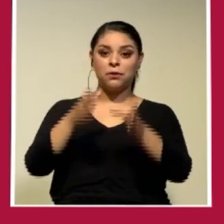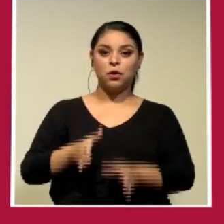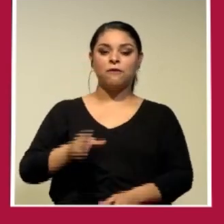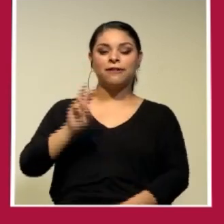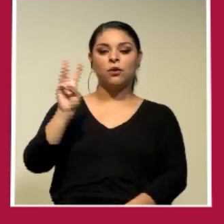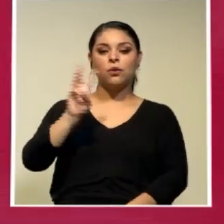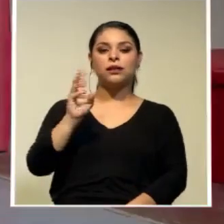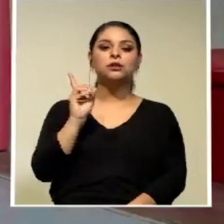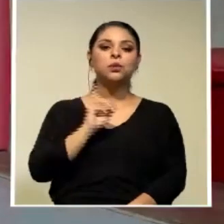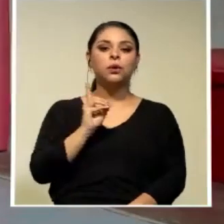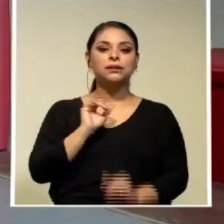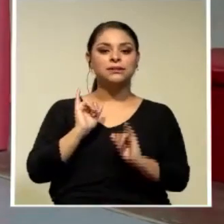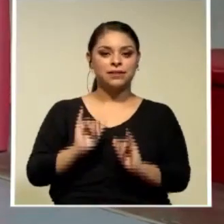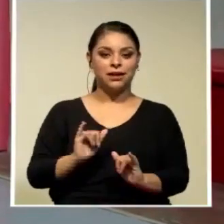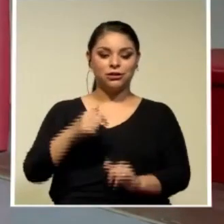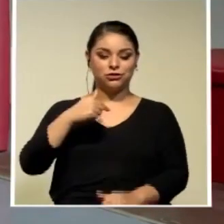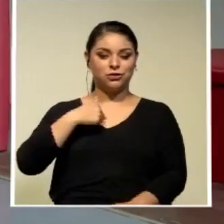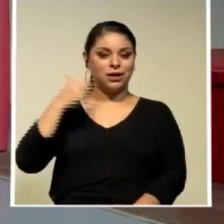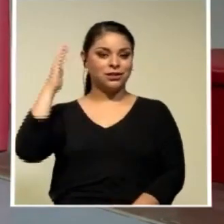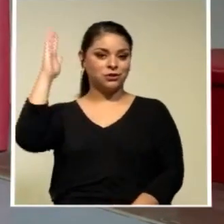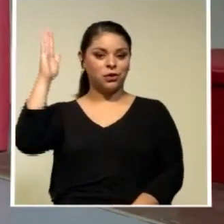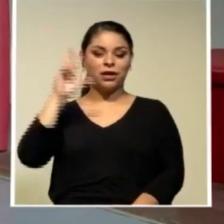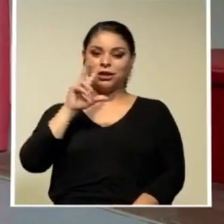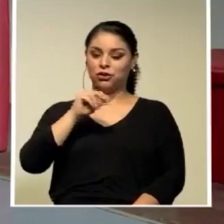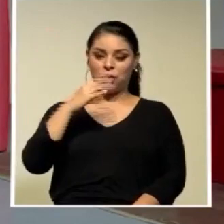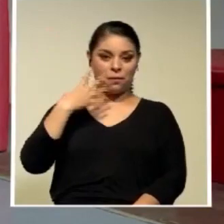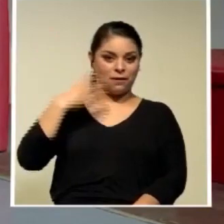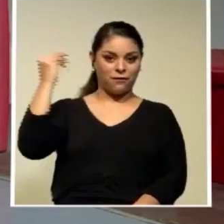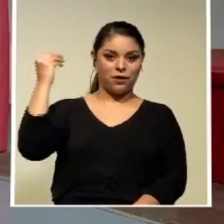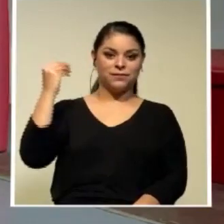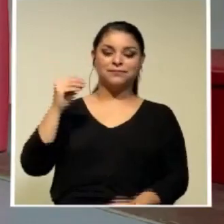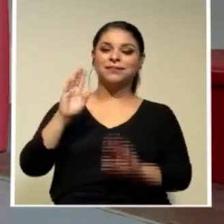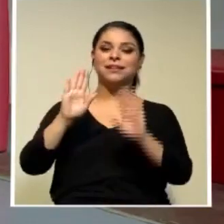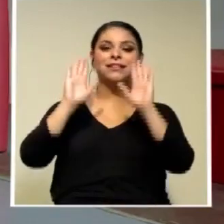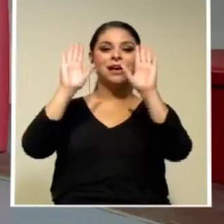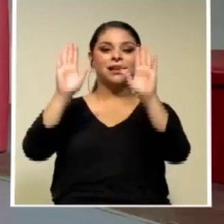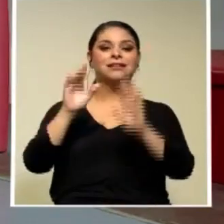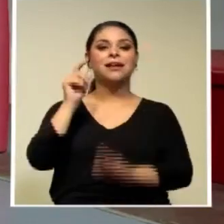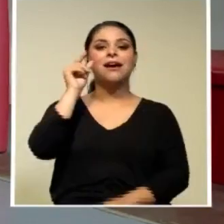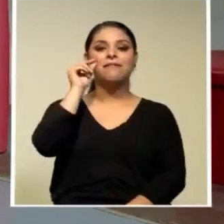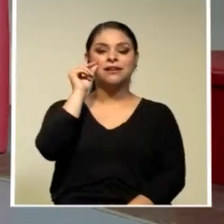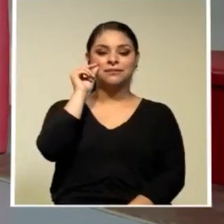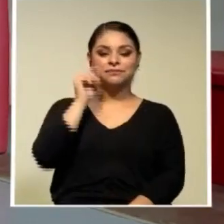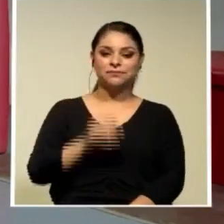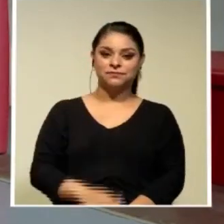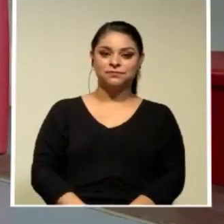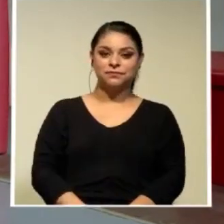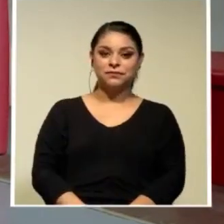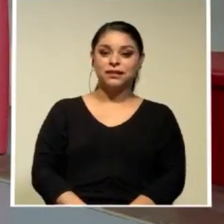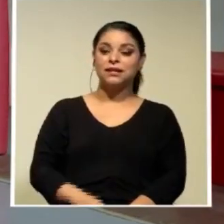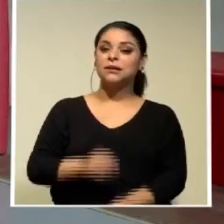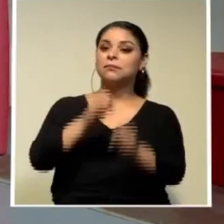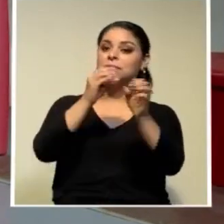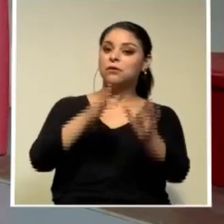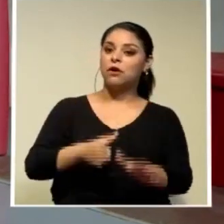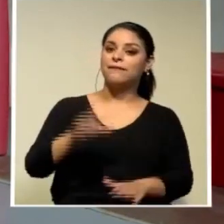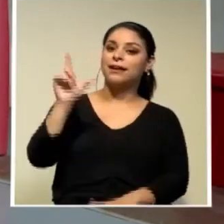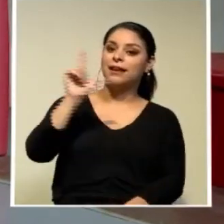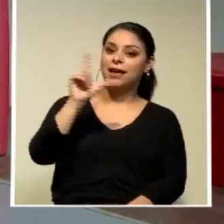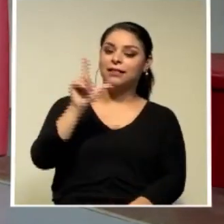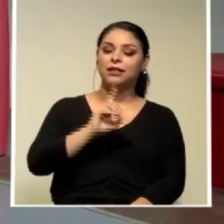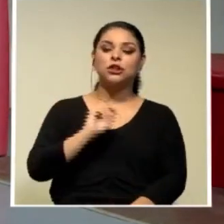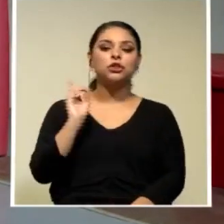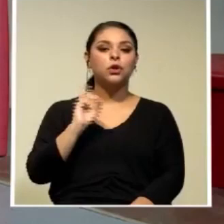Gwen, ¿dónde estás? Aquí estoy y no me voy. Excelente, pero vamos a ver. Aquí. Niña Lady,